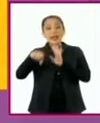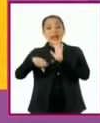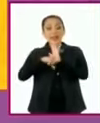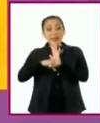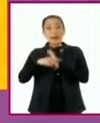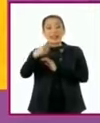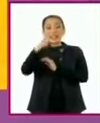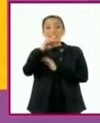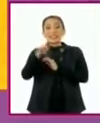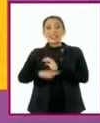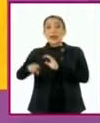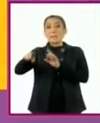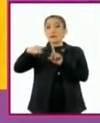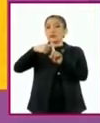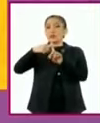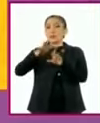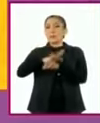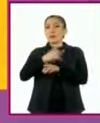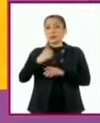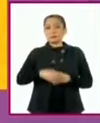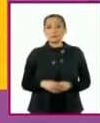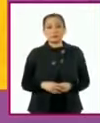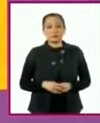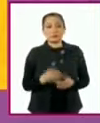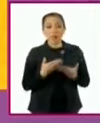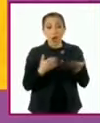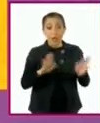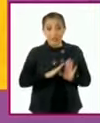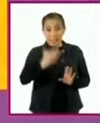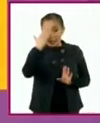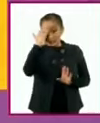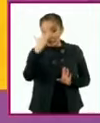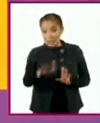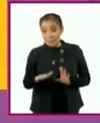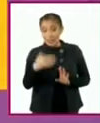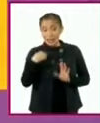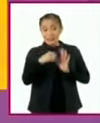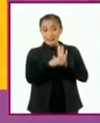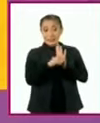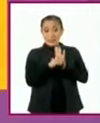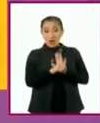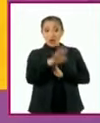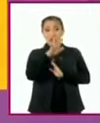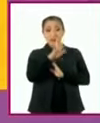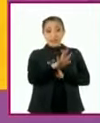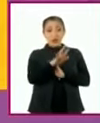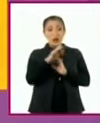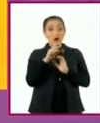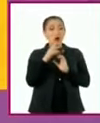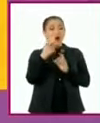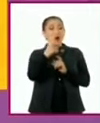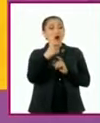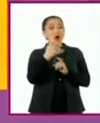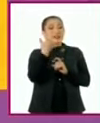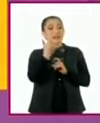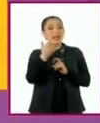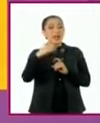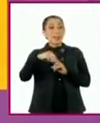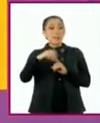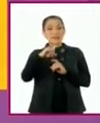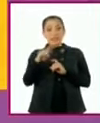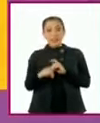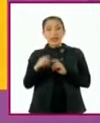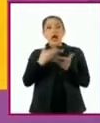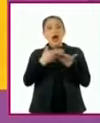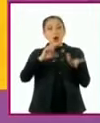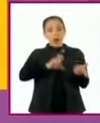y Z es positiva. Ahora que ya conocemos el signo de las incógnitas, las despejamos y resolvemos